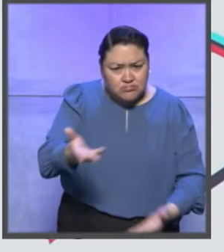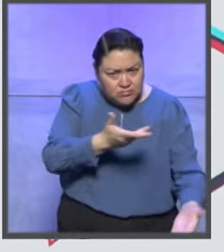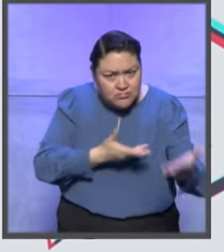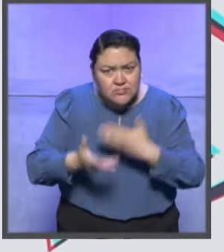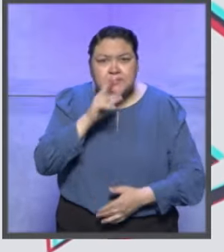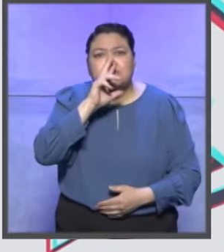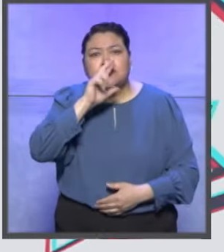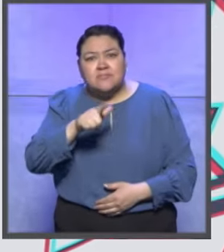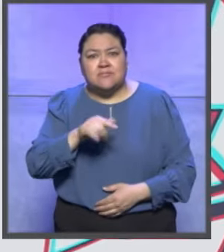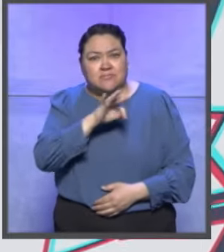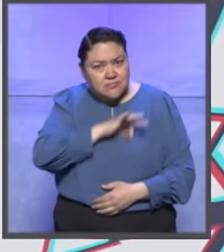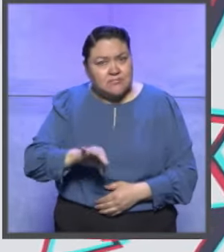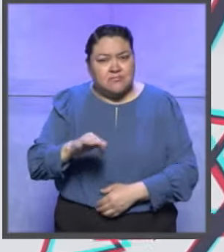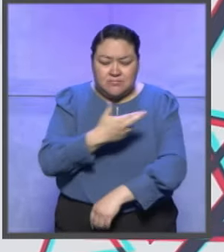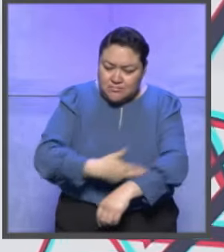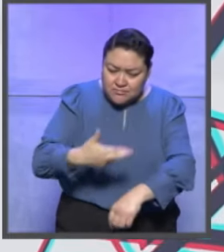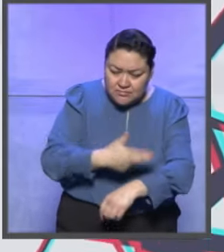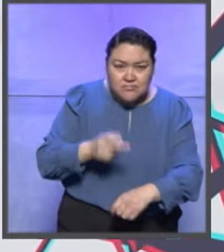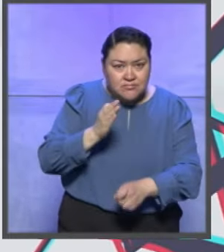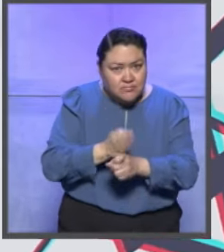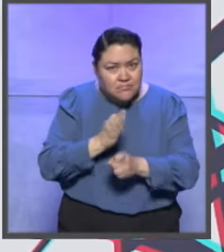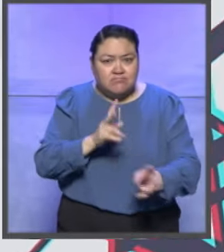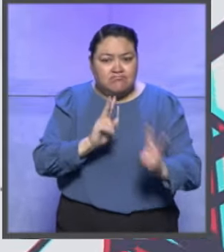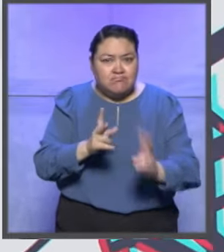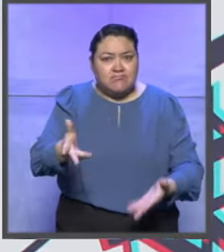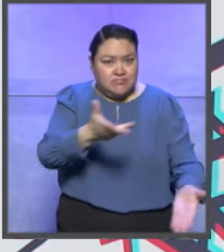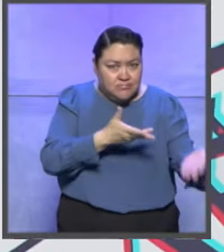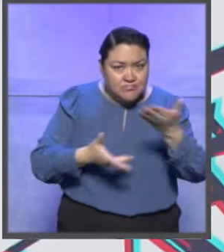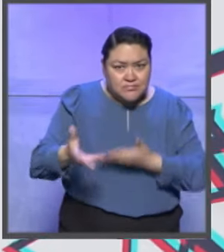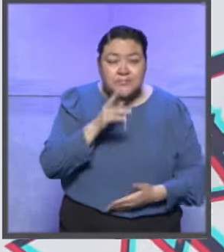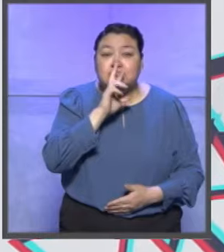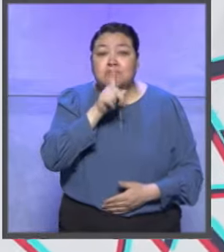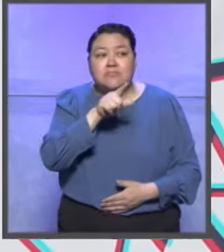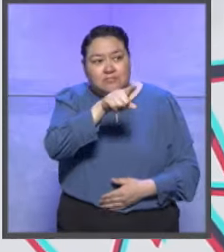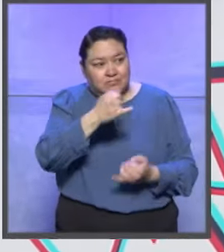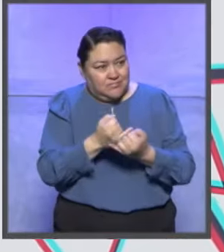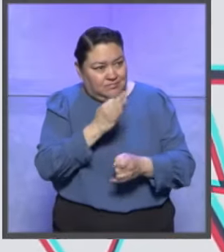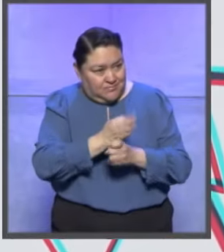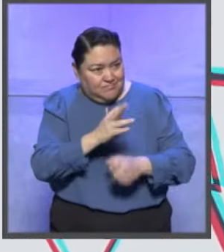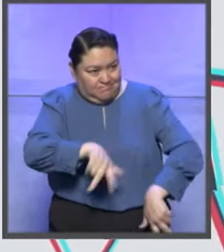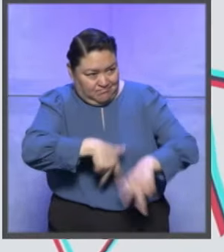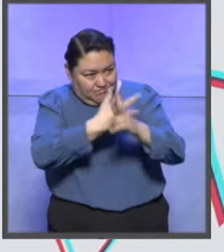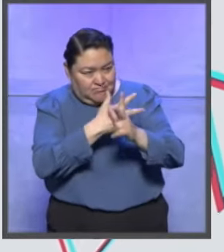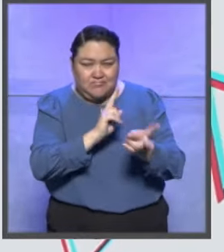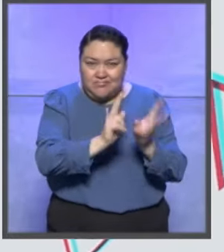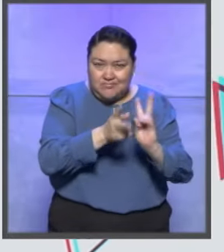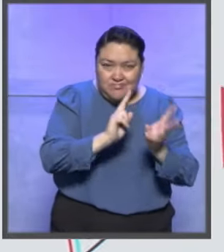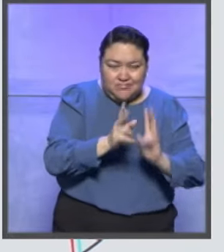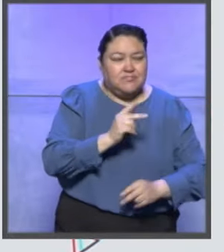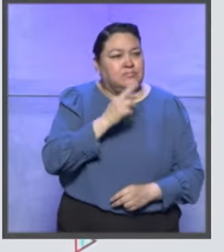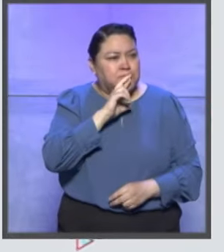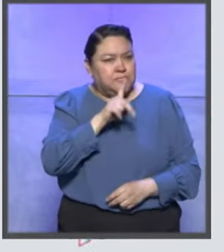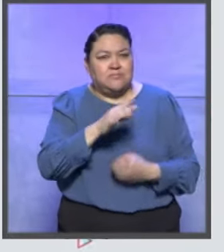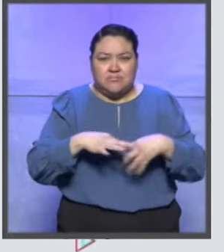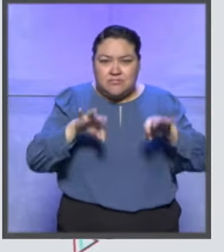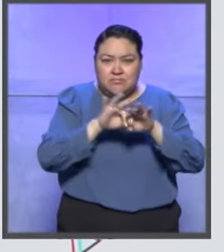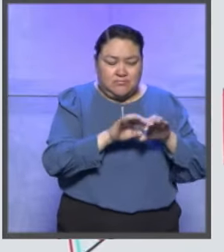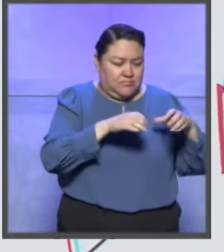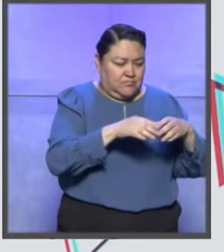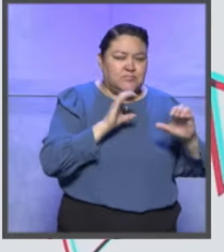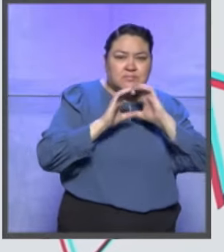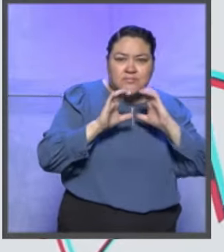es tiempo de hacer propicio este tipo de espacios que hoy nos estás permitiendo tú a través de pues